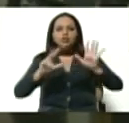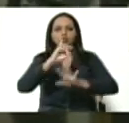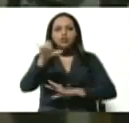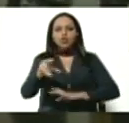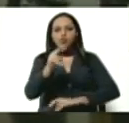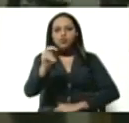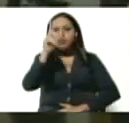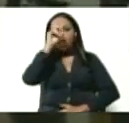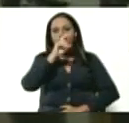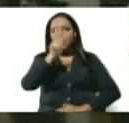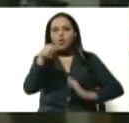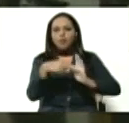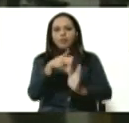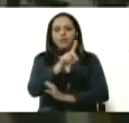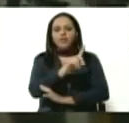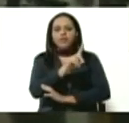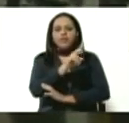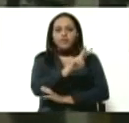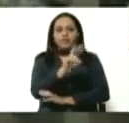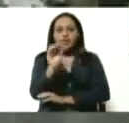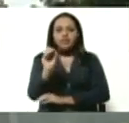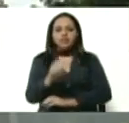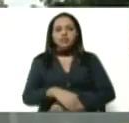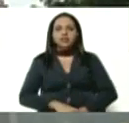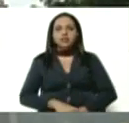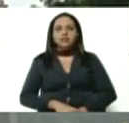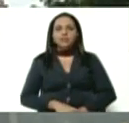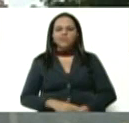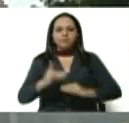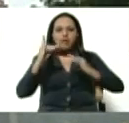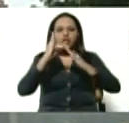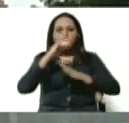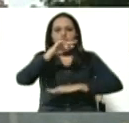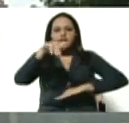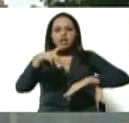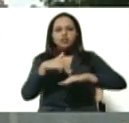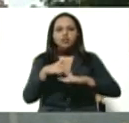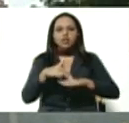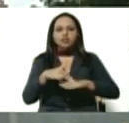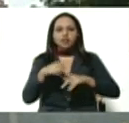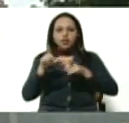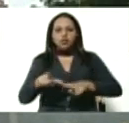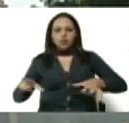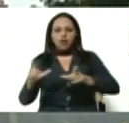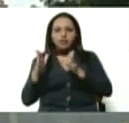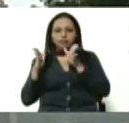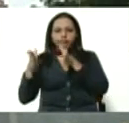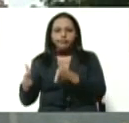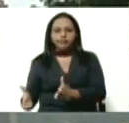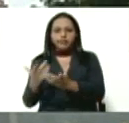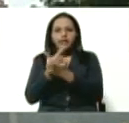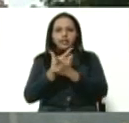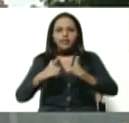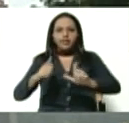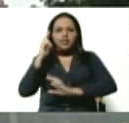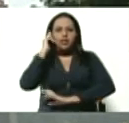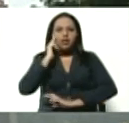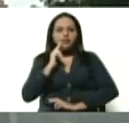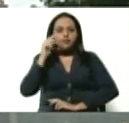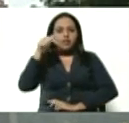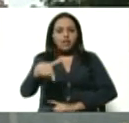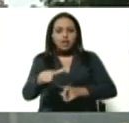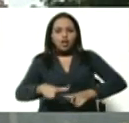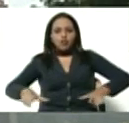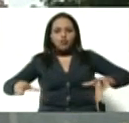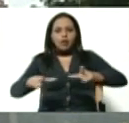2020, Conjunto Monumental Panteón Nacional y Mausoleo del Libertador. Este santuario, creado para eternizar